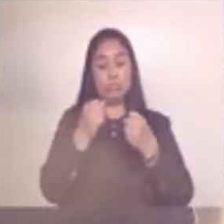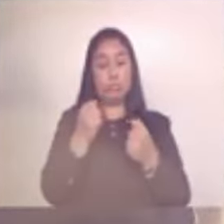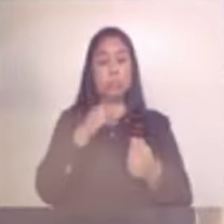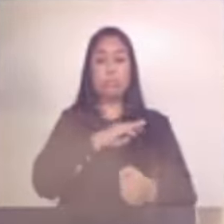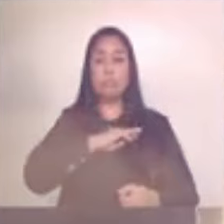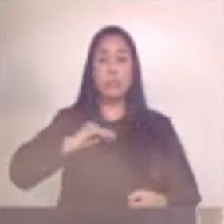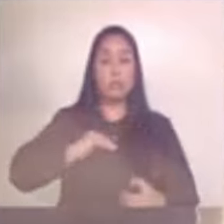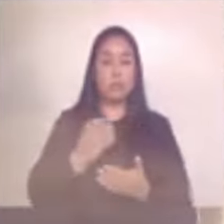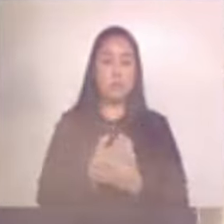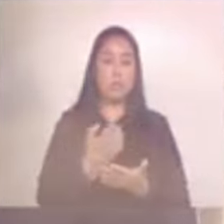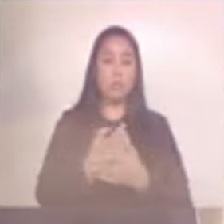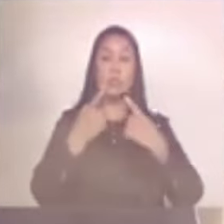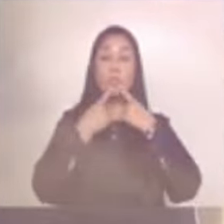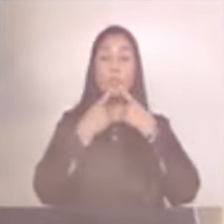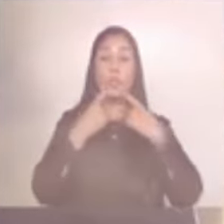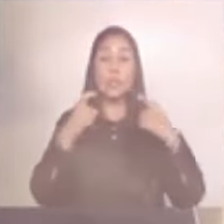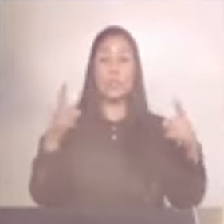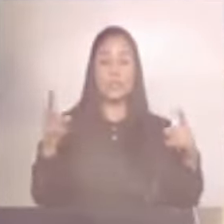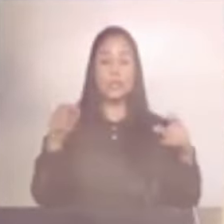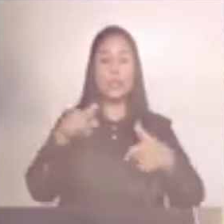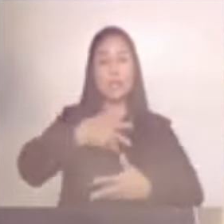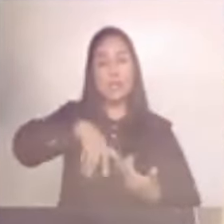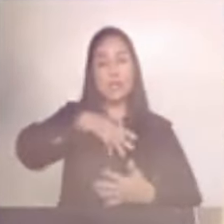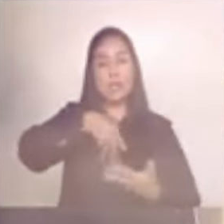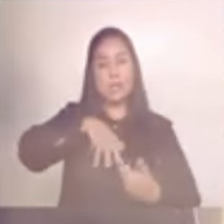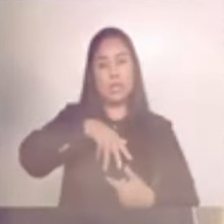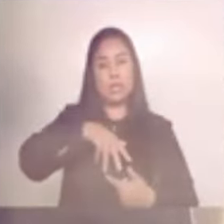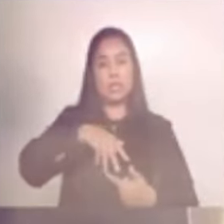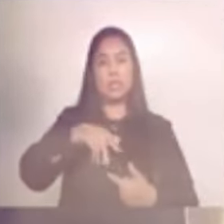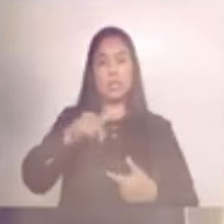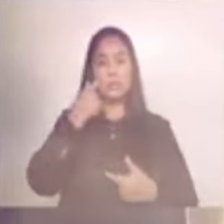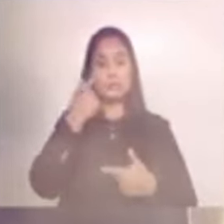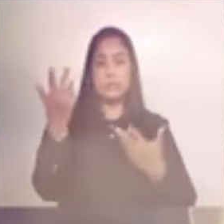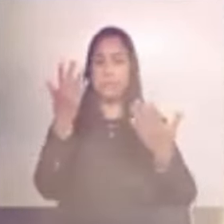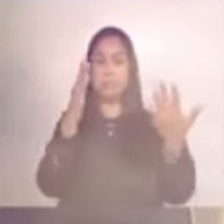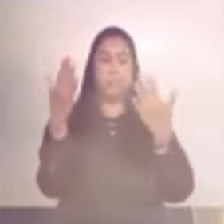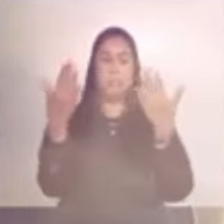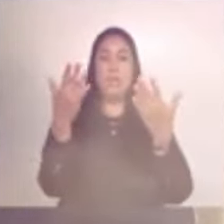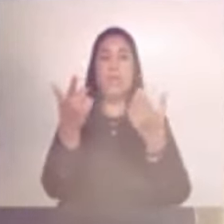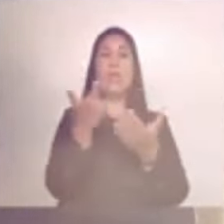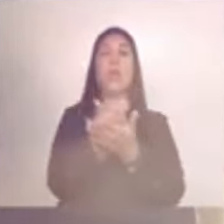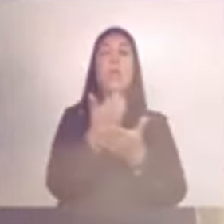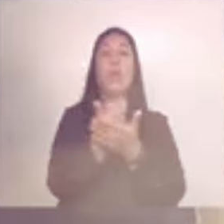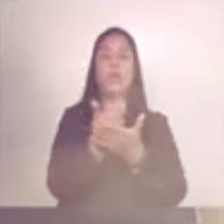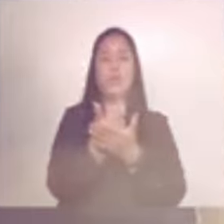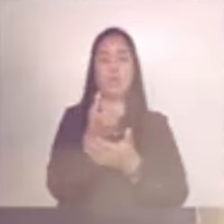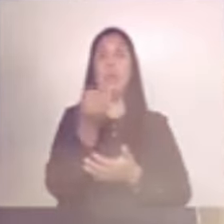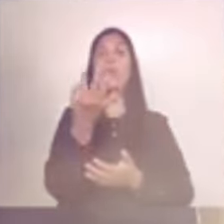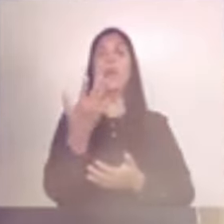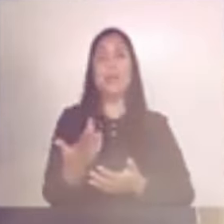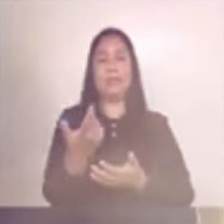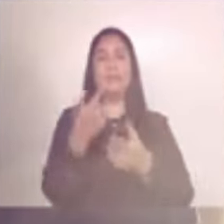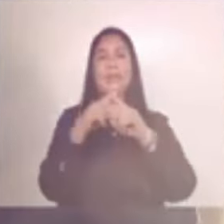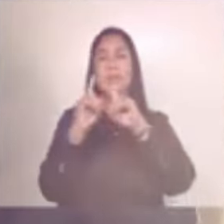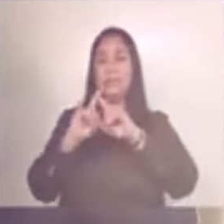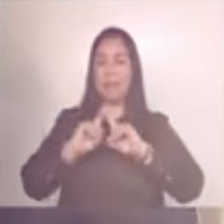es publicando en las redes comparativos de precios de los distintos productos para indicar